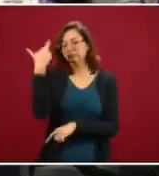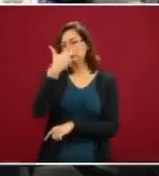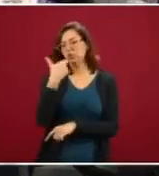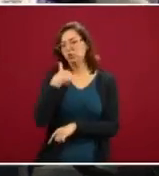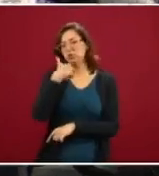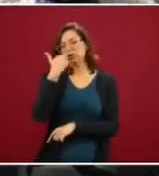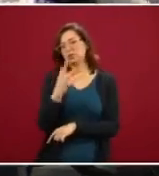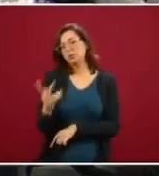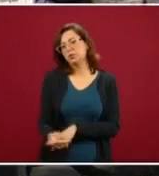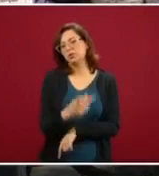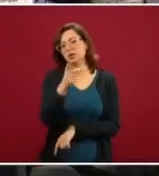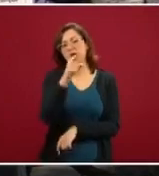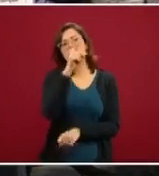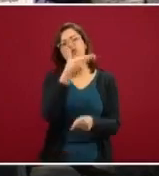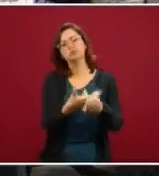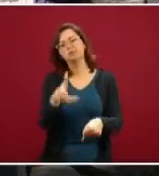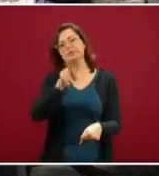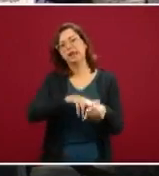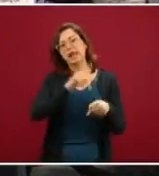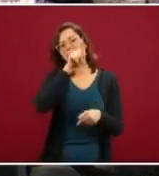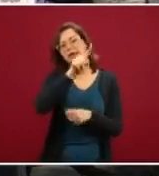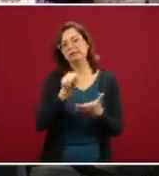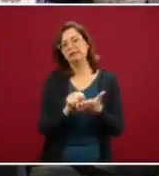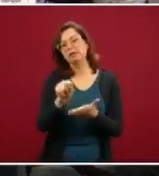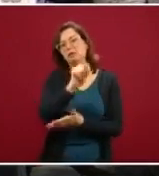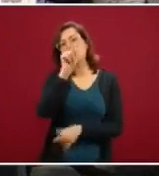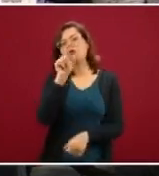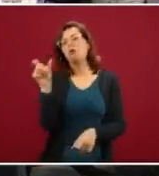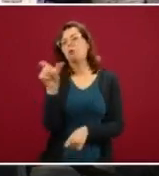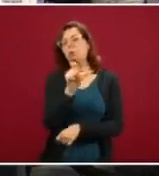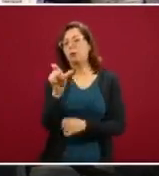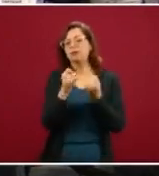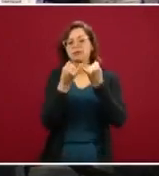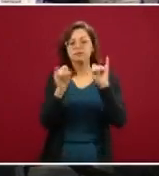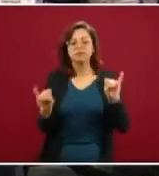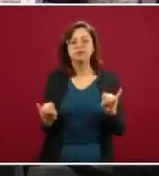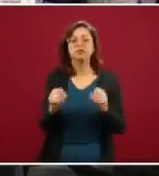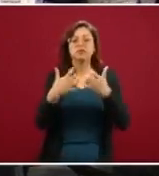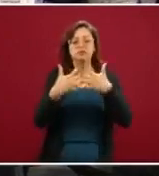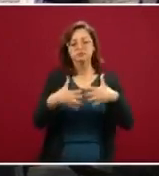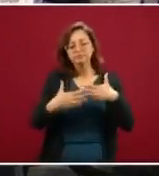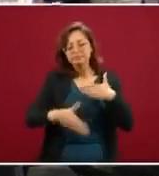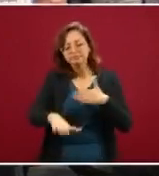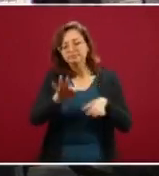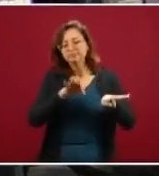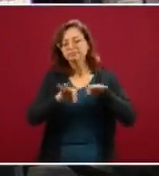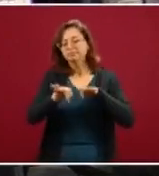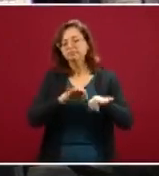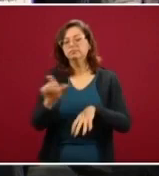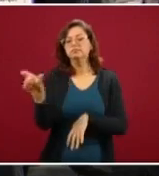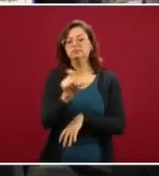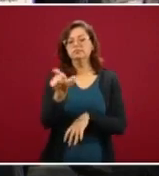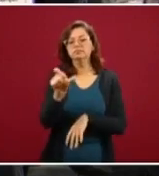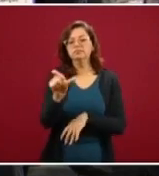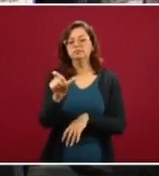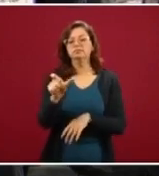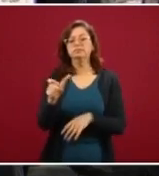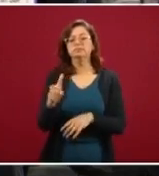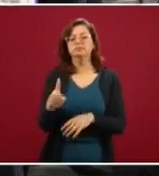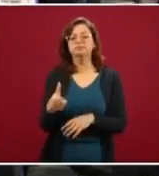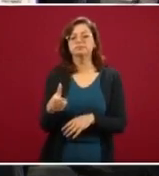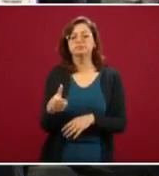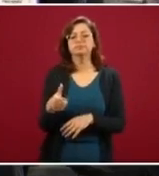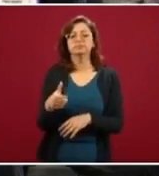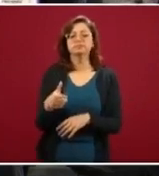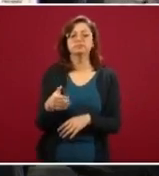preguntar cuál es la situación de este hospital, cuándo se va a inaugurar, cuándo va a empezar a funcionar para los habitantes. Bueno, podría